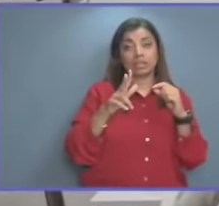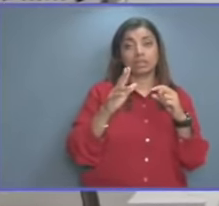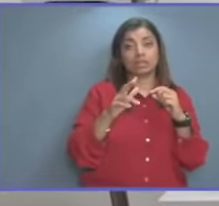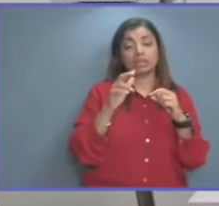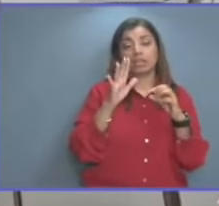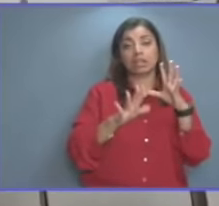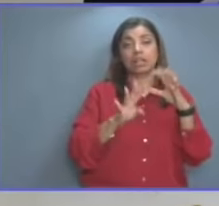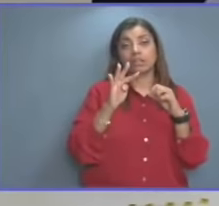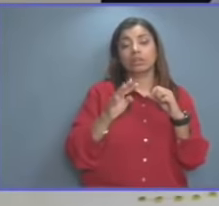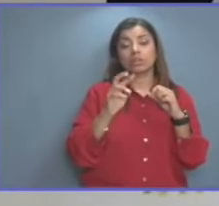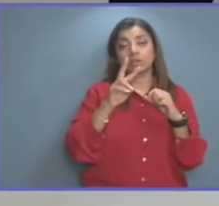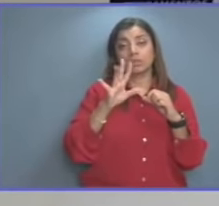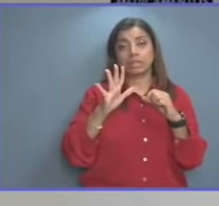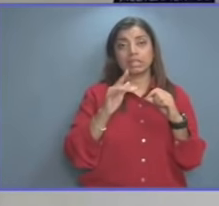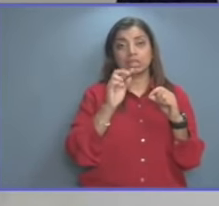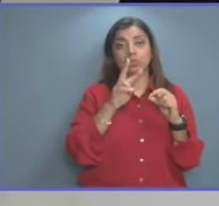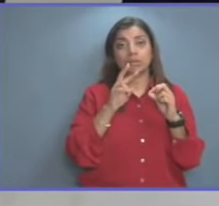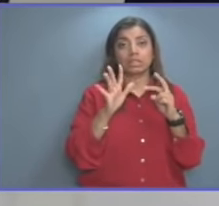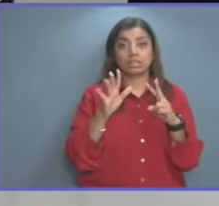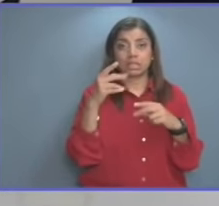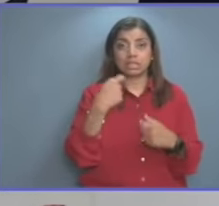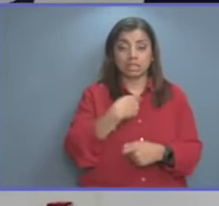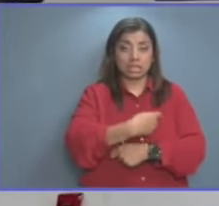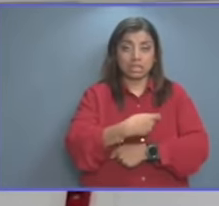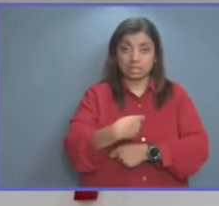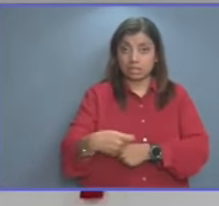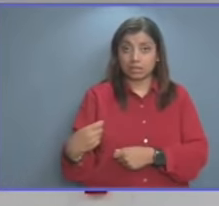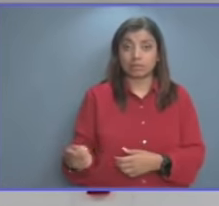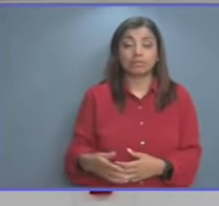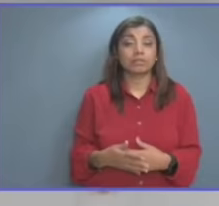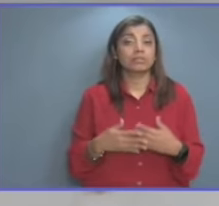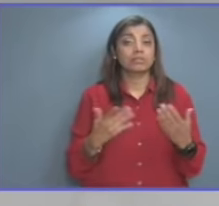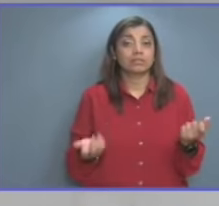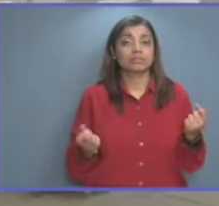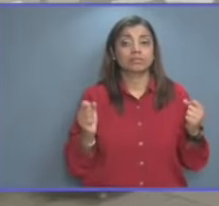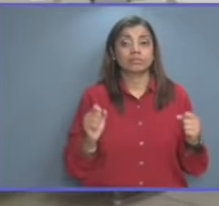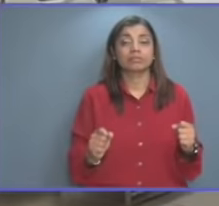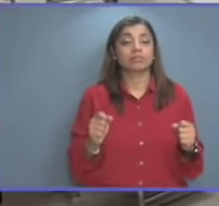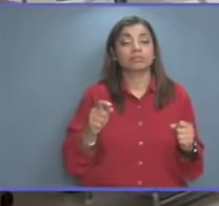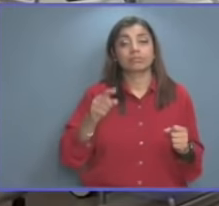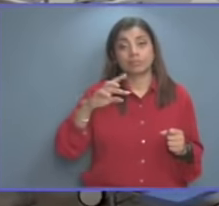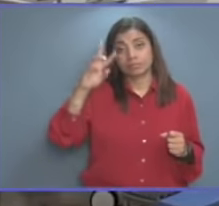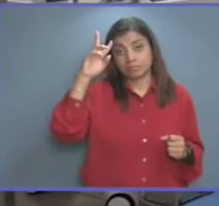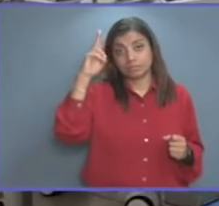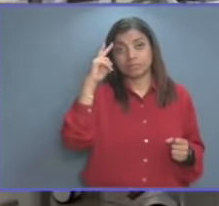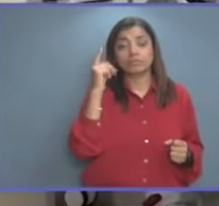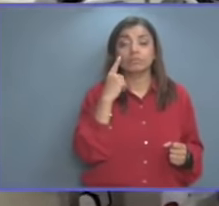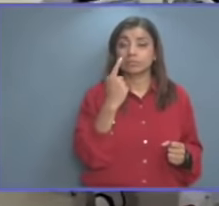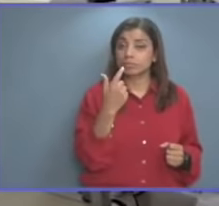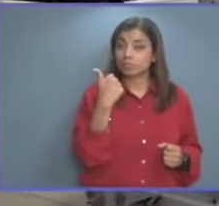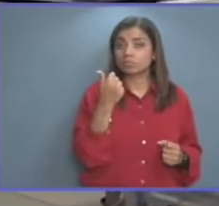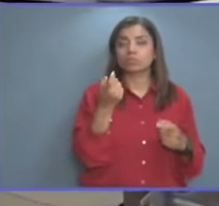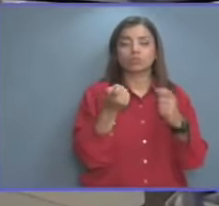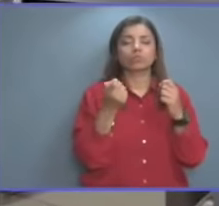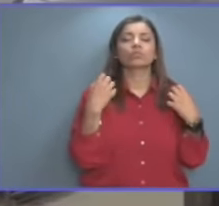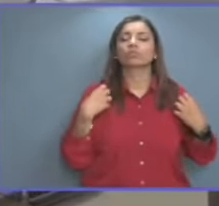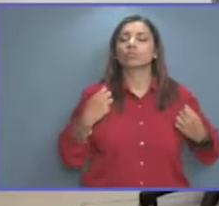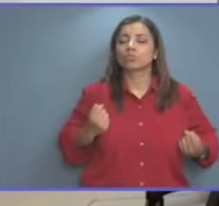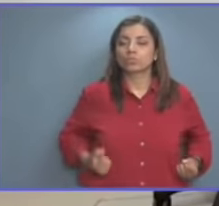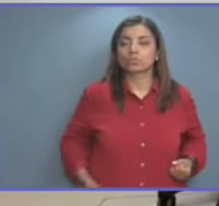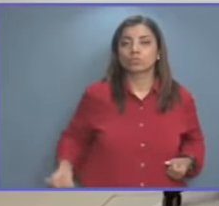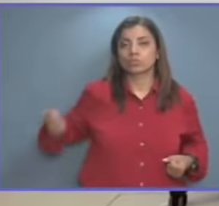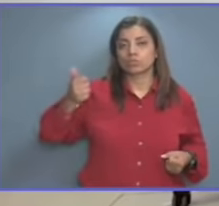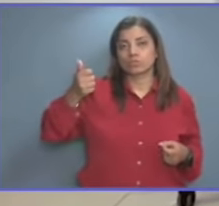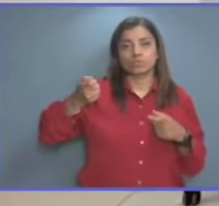25 y 27 de diciembre estas alentadoras cifras corresponden al buen manejo que el actual gobierno ha dado a la